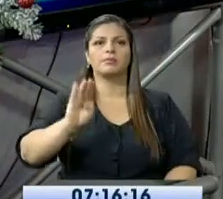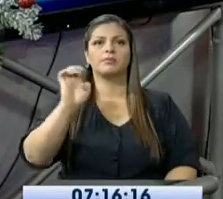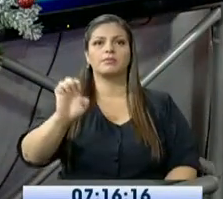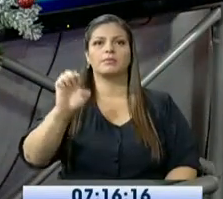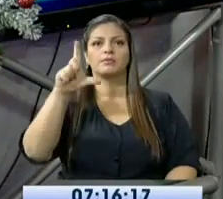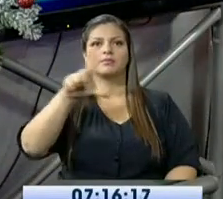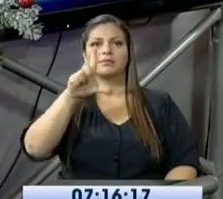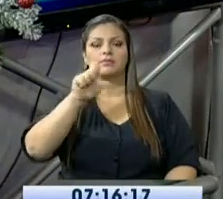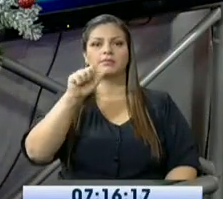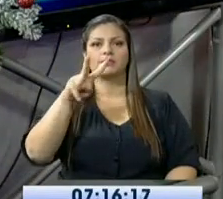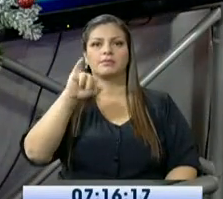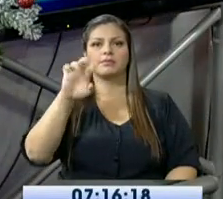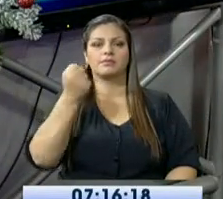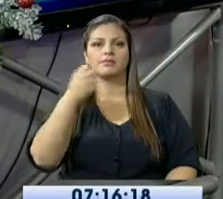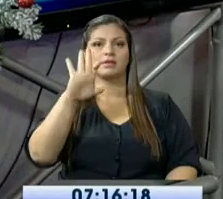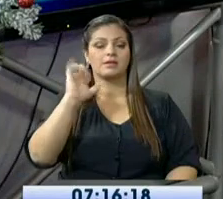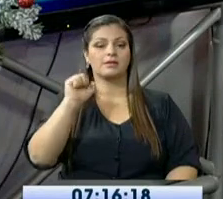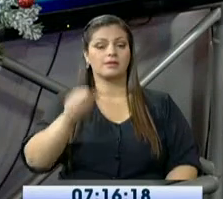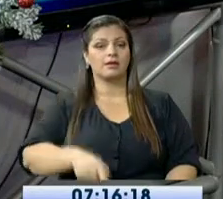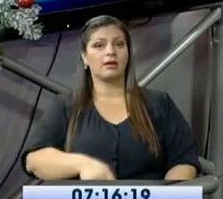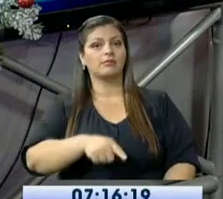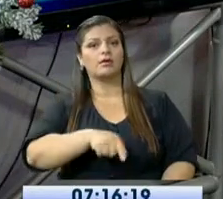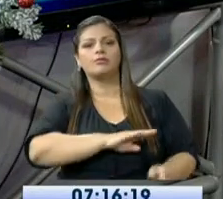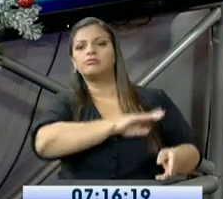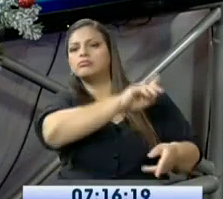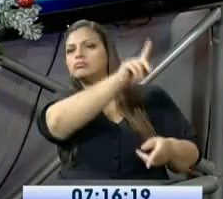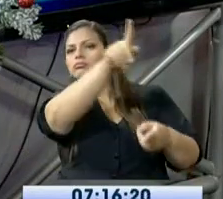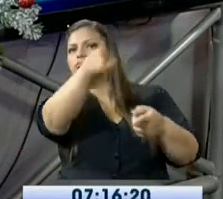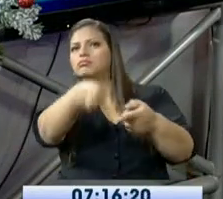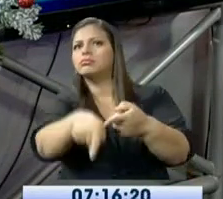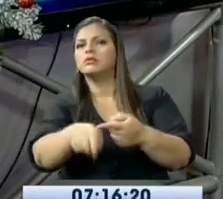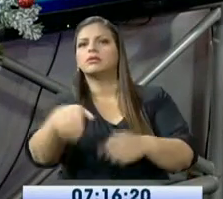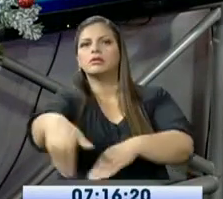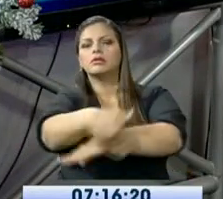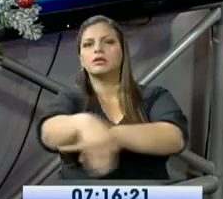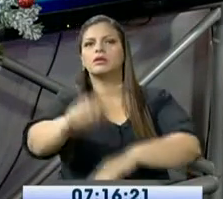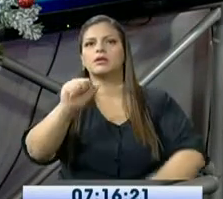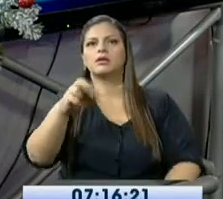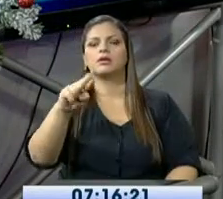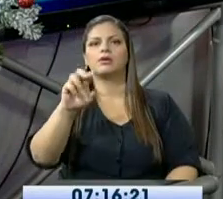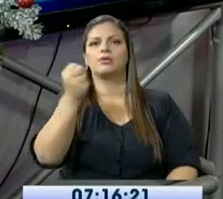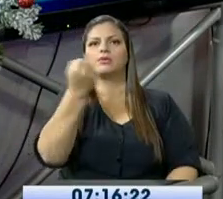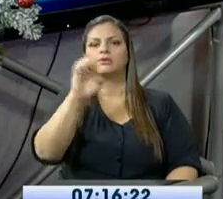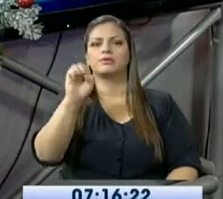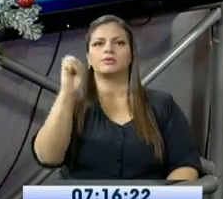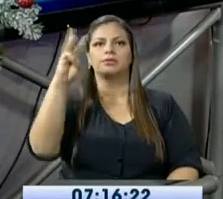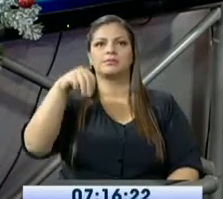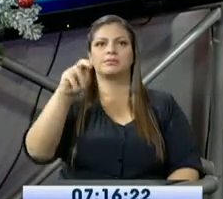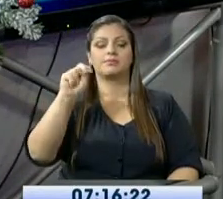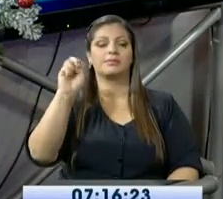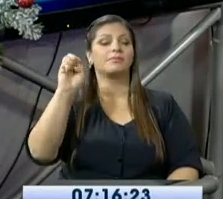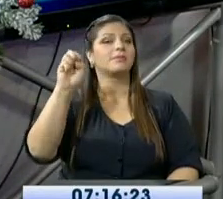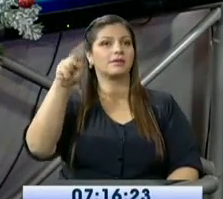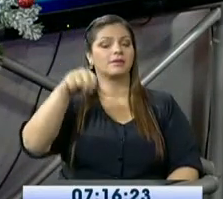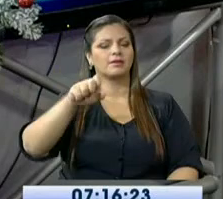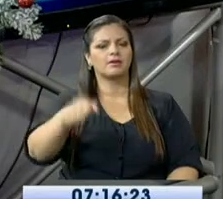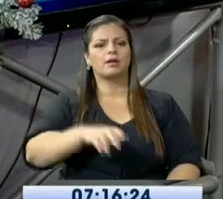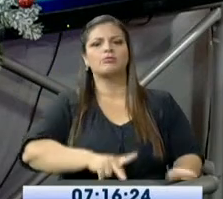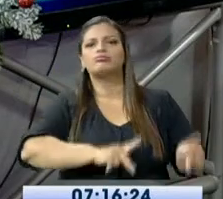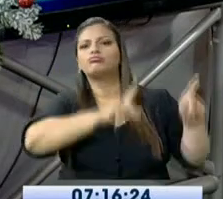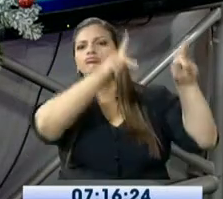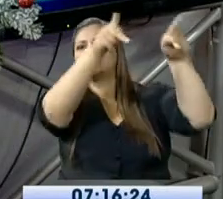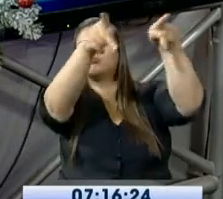de altura desde el paso a desnivel que lo trasladaba desde la Ciudadela Bellavista hacia la avenida Carlos Julio Arosemena en el oeste de